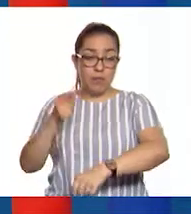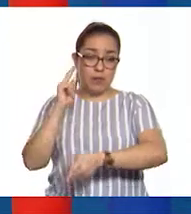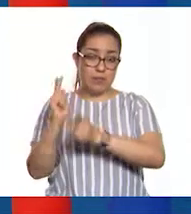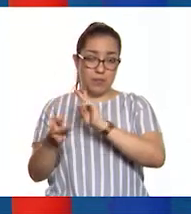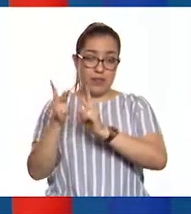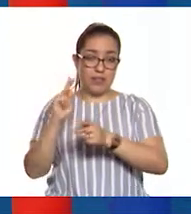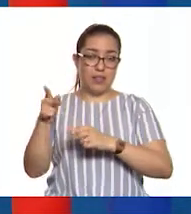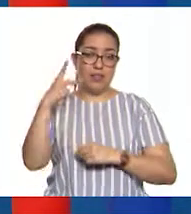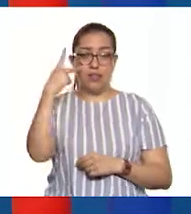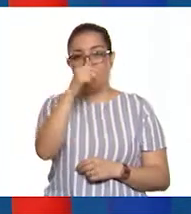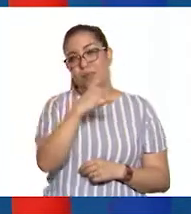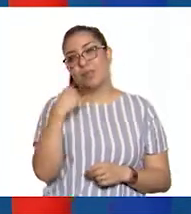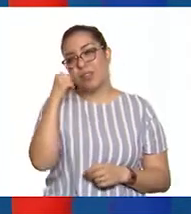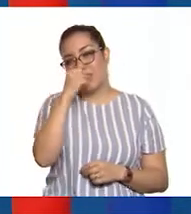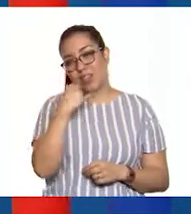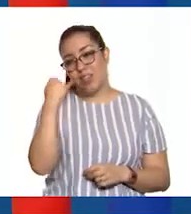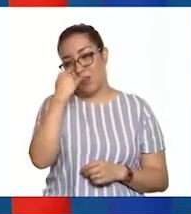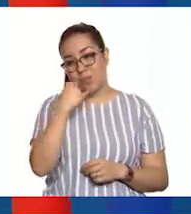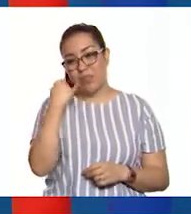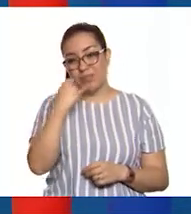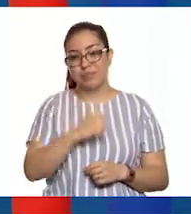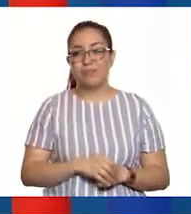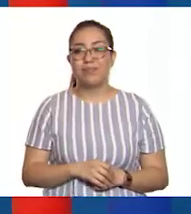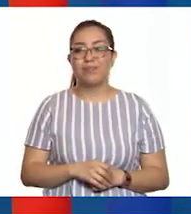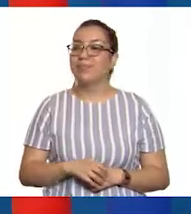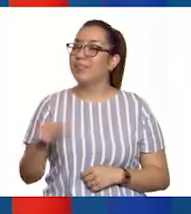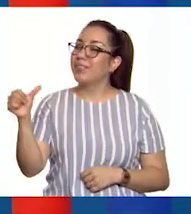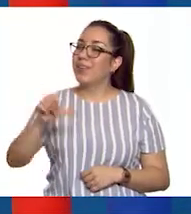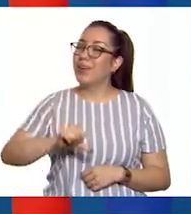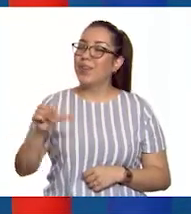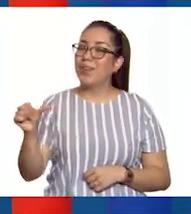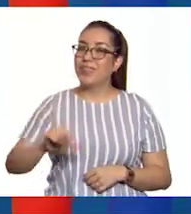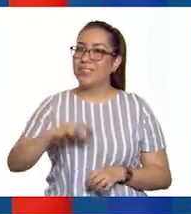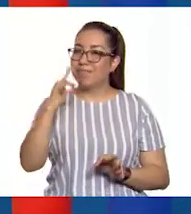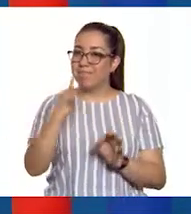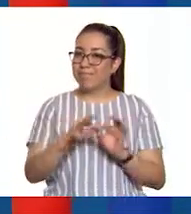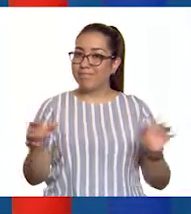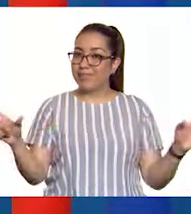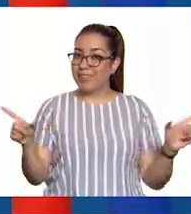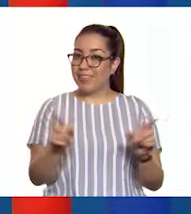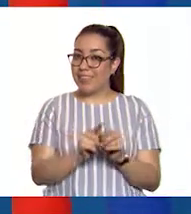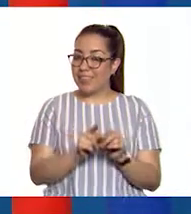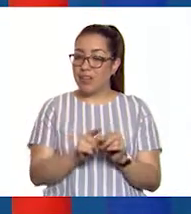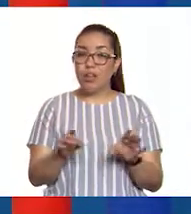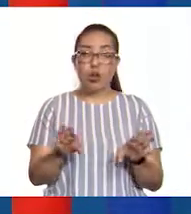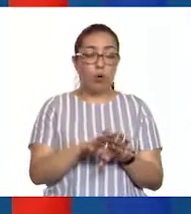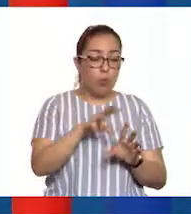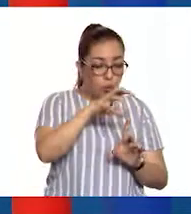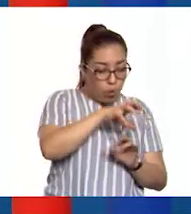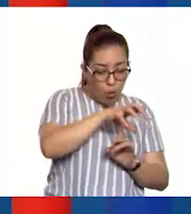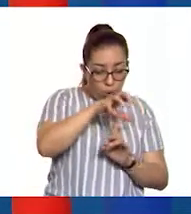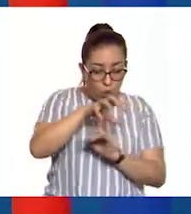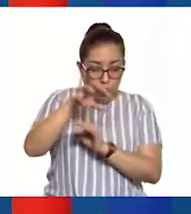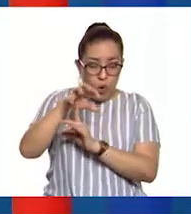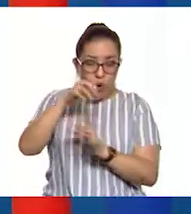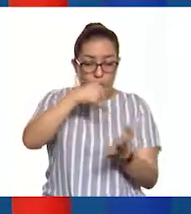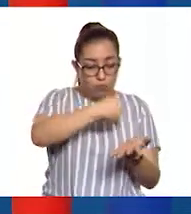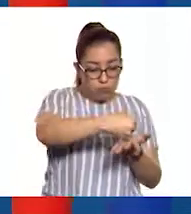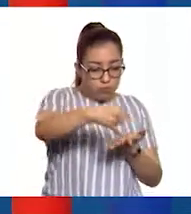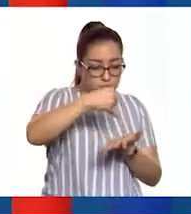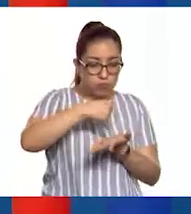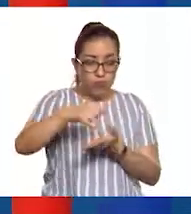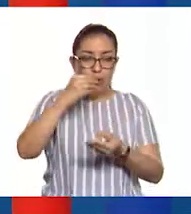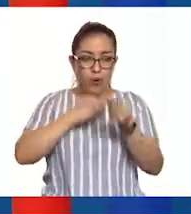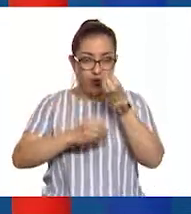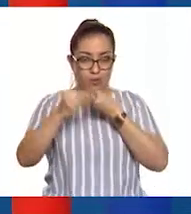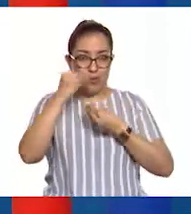tu familia en tu lengua materna. Por hoy hemos terminado con Cultivo de hongos comestibles de ciencias naturales de cuarto